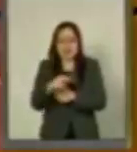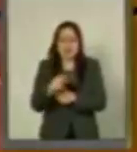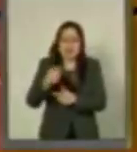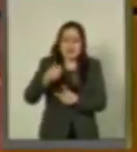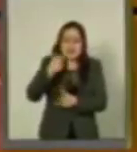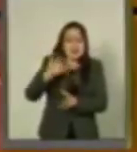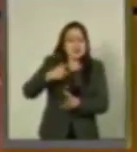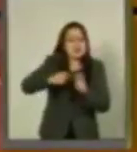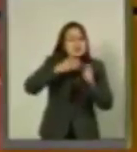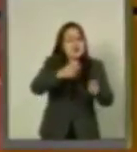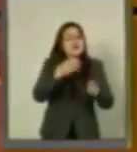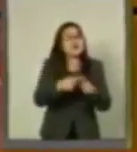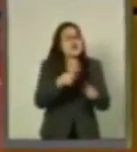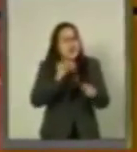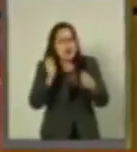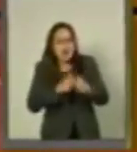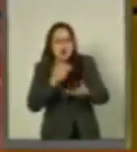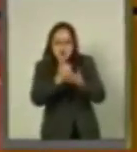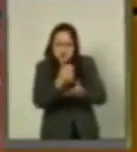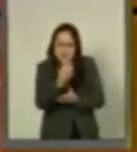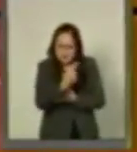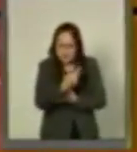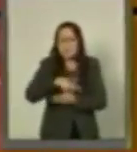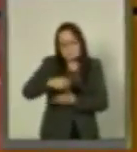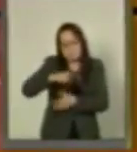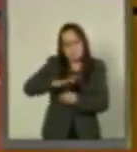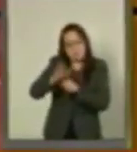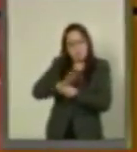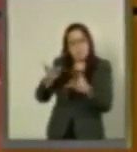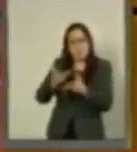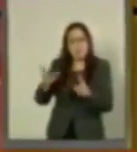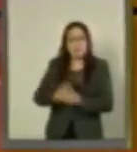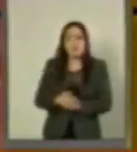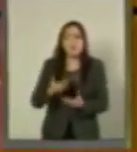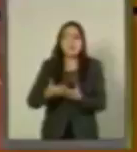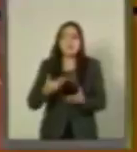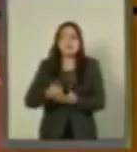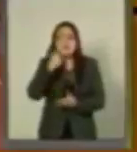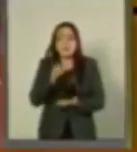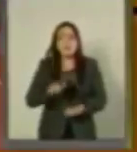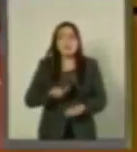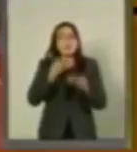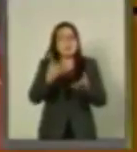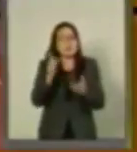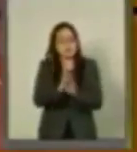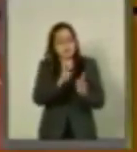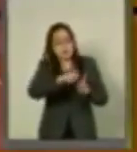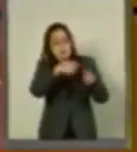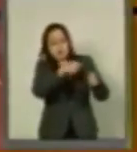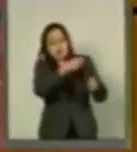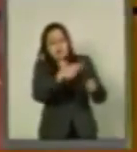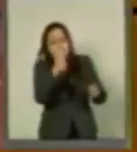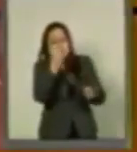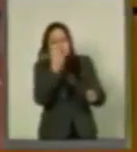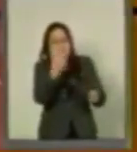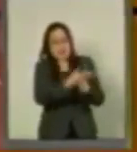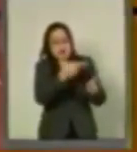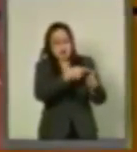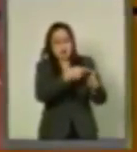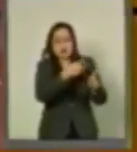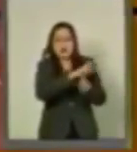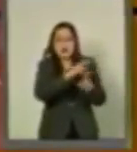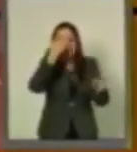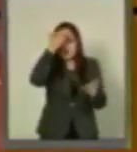a quien lo ha necesitado. Por eso, quisiera aprovechar la ocasión para hacer llegar por su conducto, señor secretario,